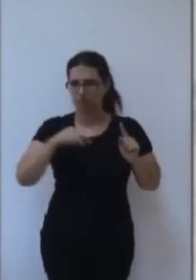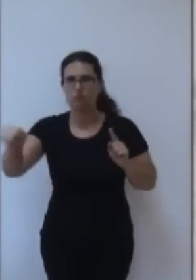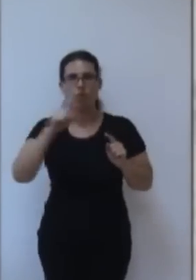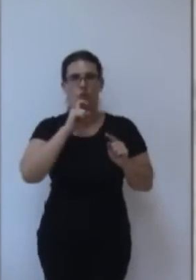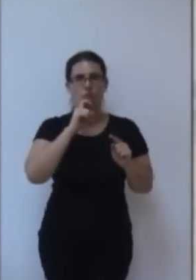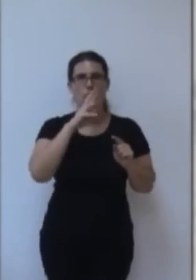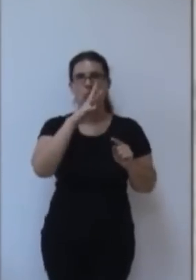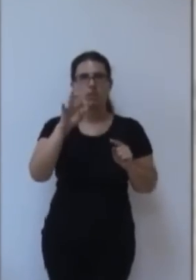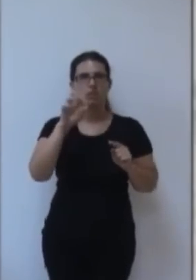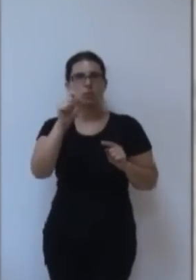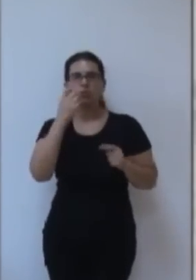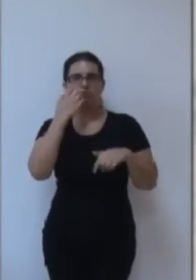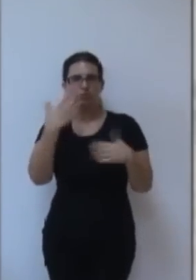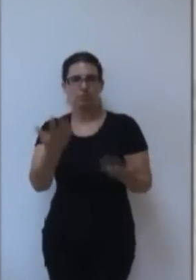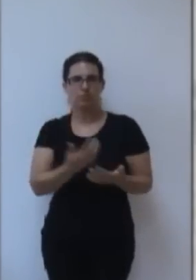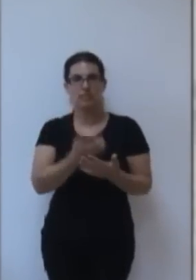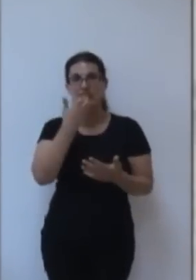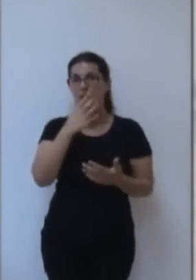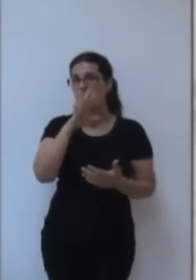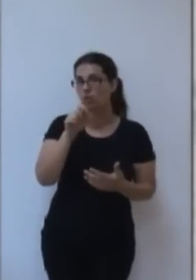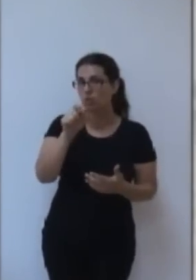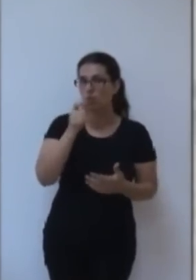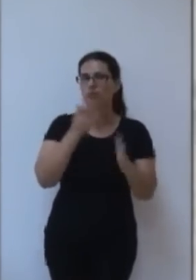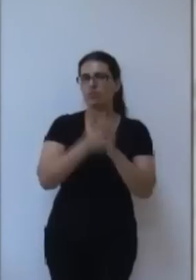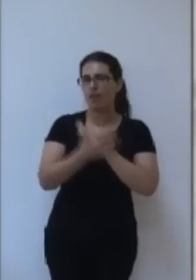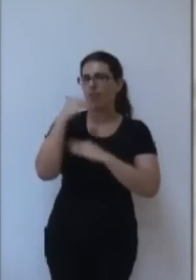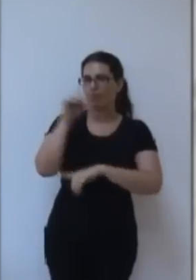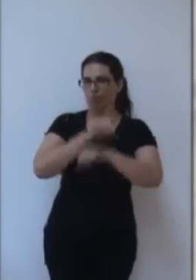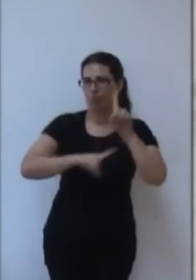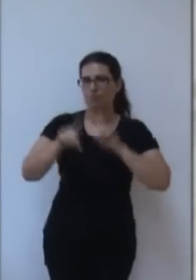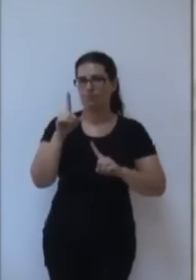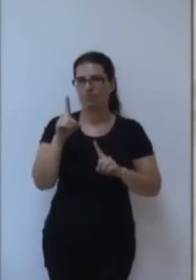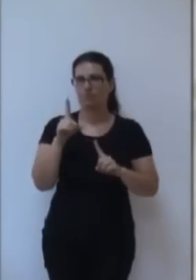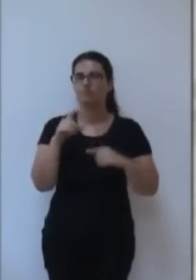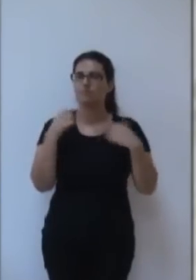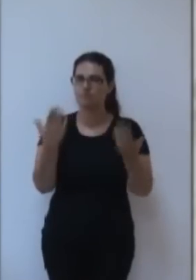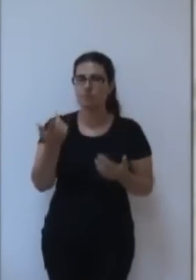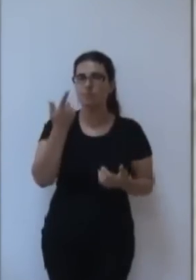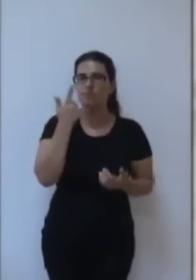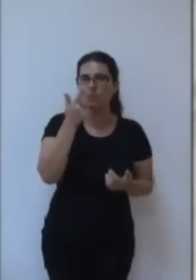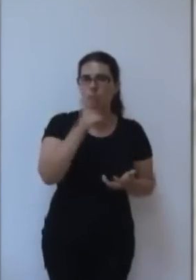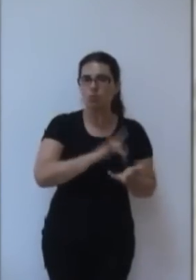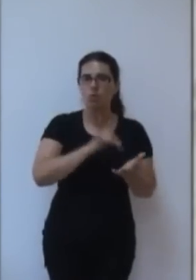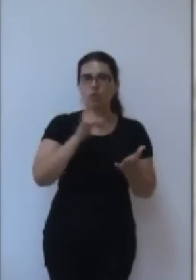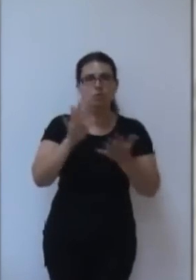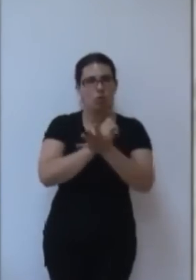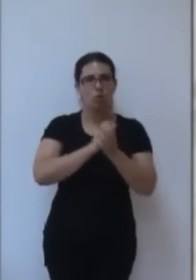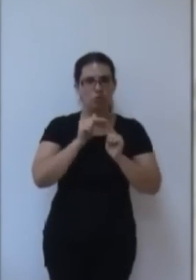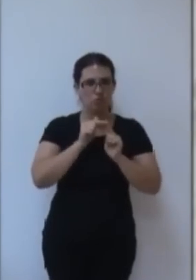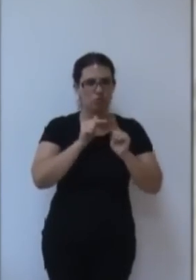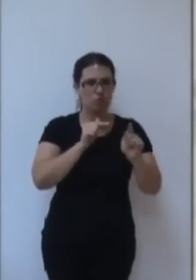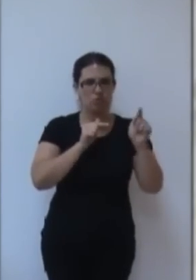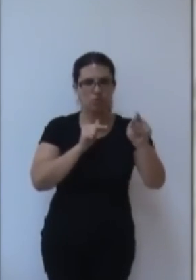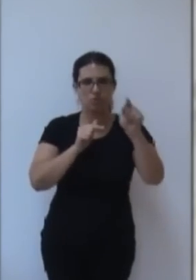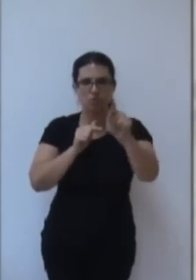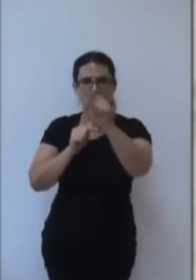son 40 minutos, si ves que llegas 50 es que algo ha pasado, mira a ver si efectivamente has pasado por todos los recorridos